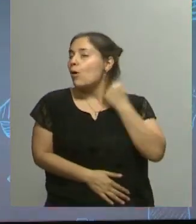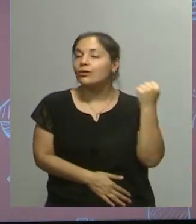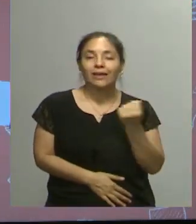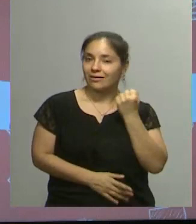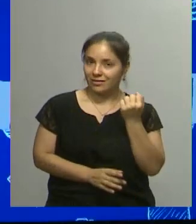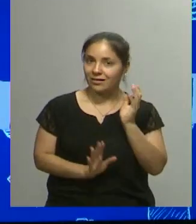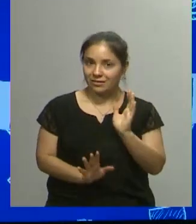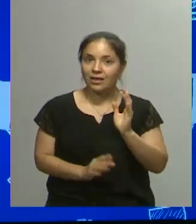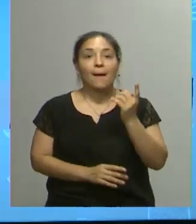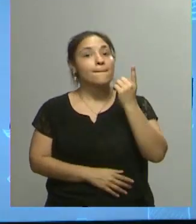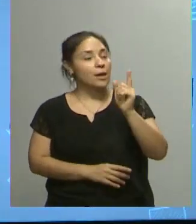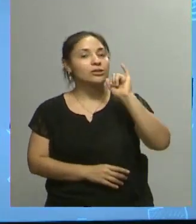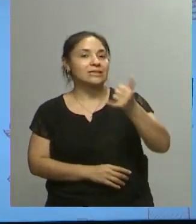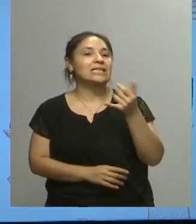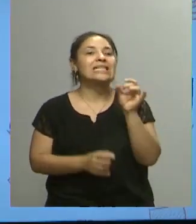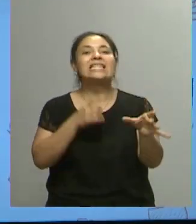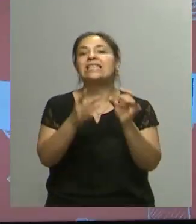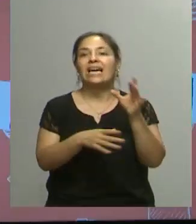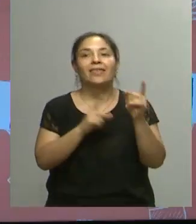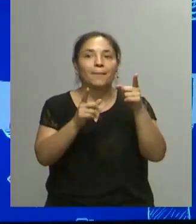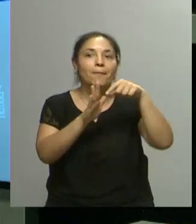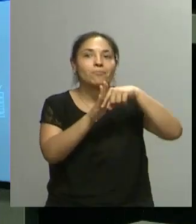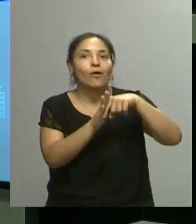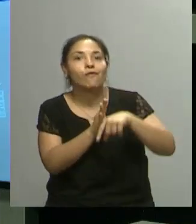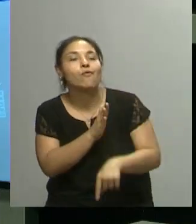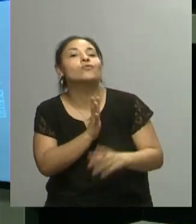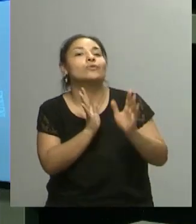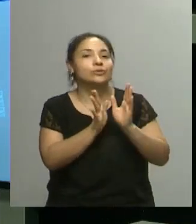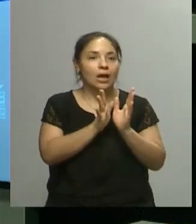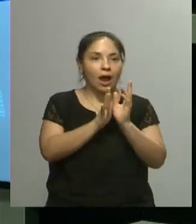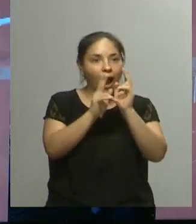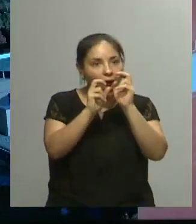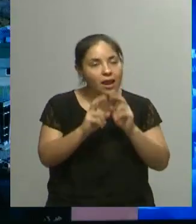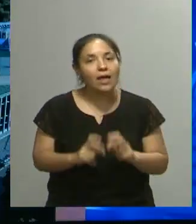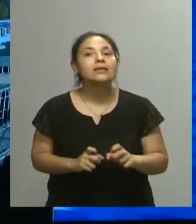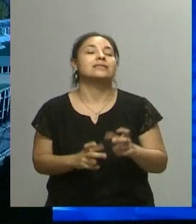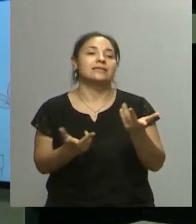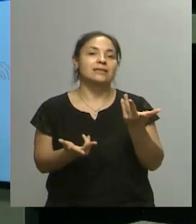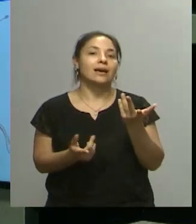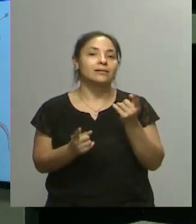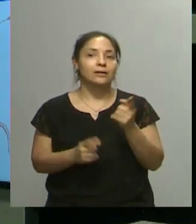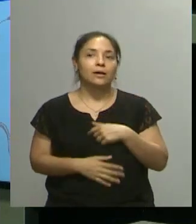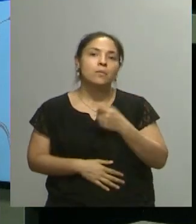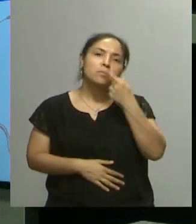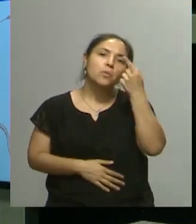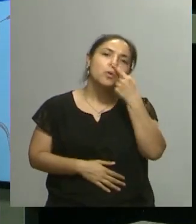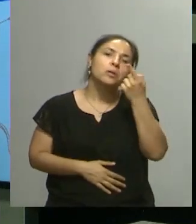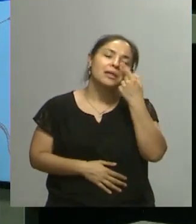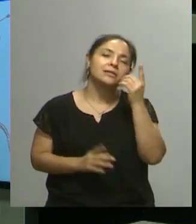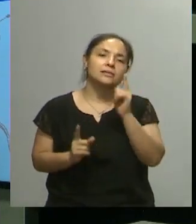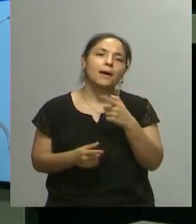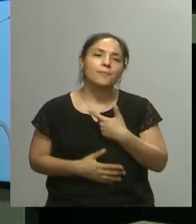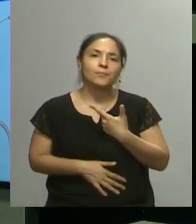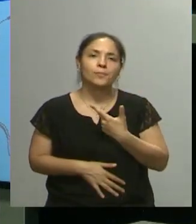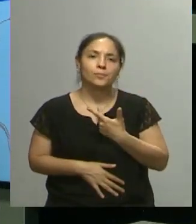pero sí con la intención de cuestionar más, ¿no? De profundizar mucho más la reflexión y la crítica. Me gustó eso que decíamos incluso de